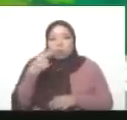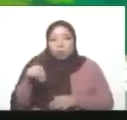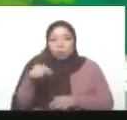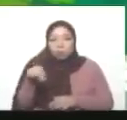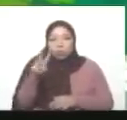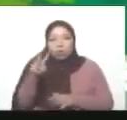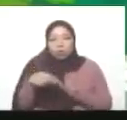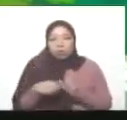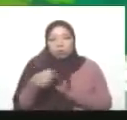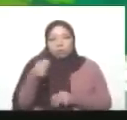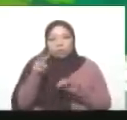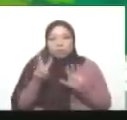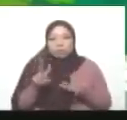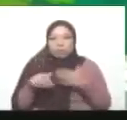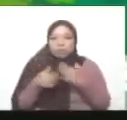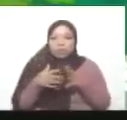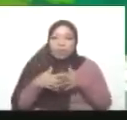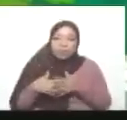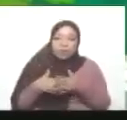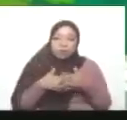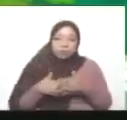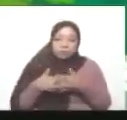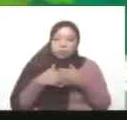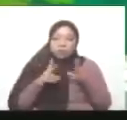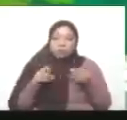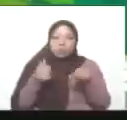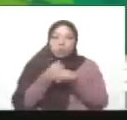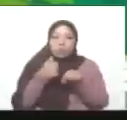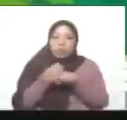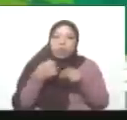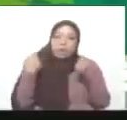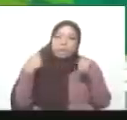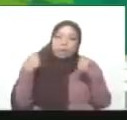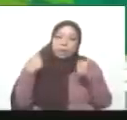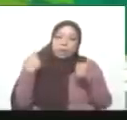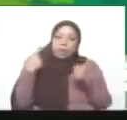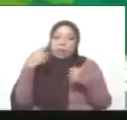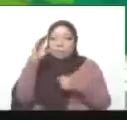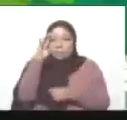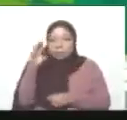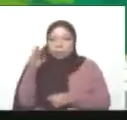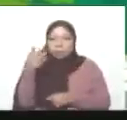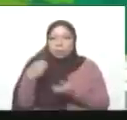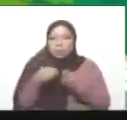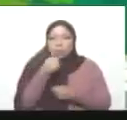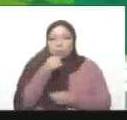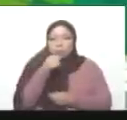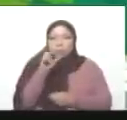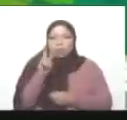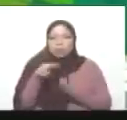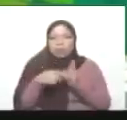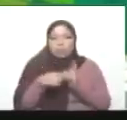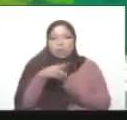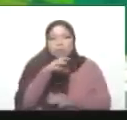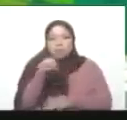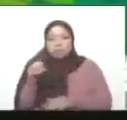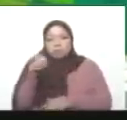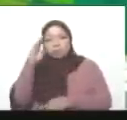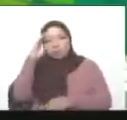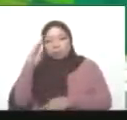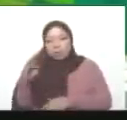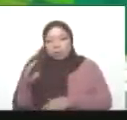El Comando sur de Estados Unidos inicia ejercicios militares con cerca de 2.500